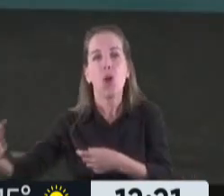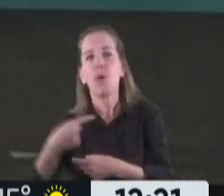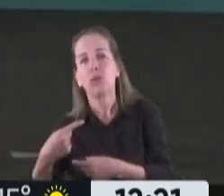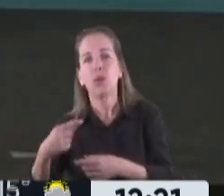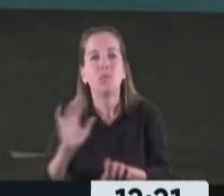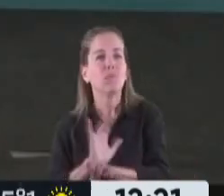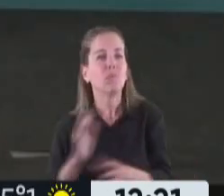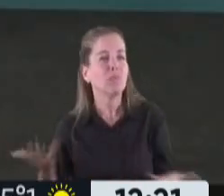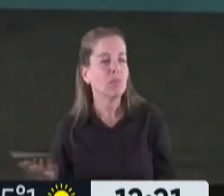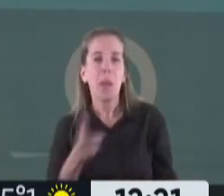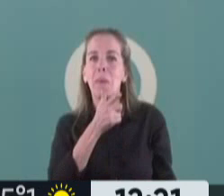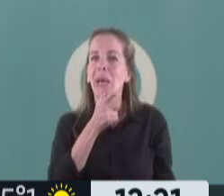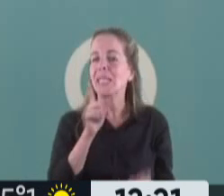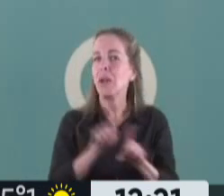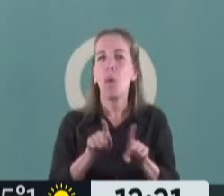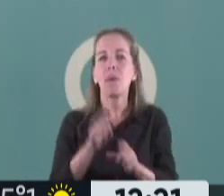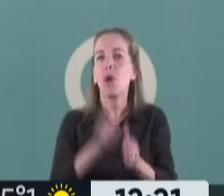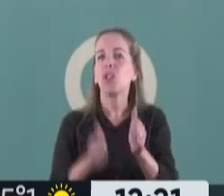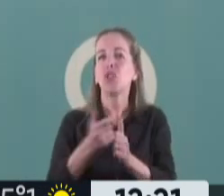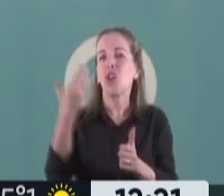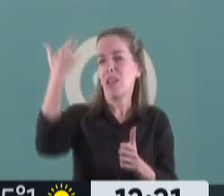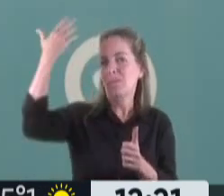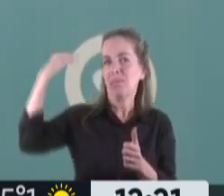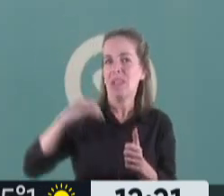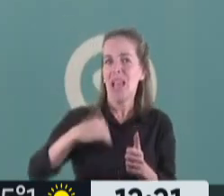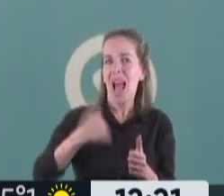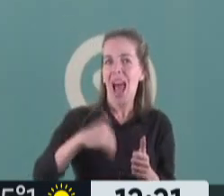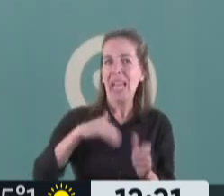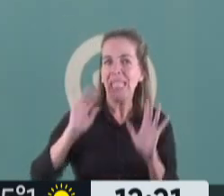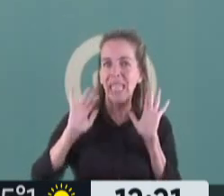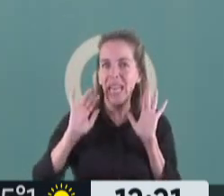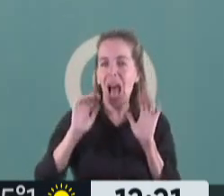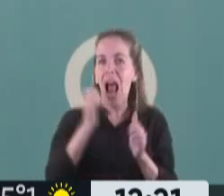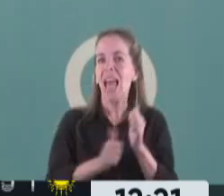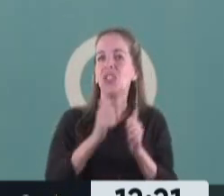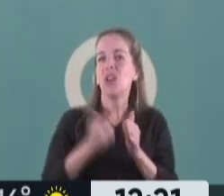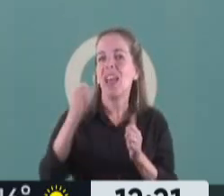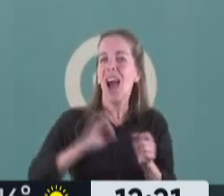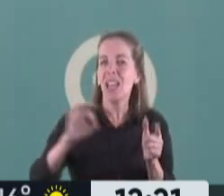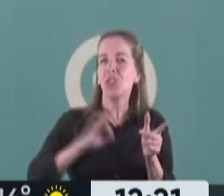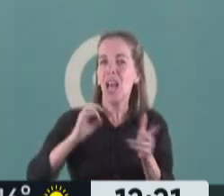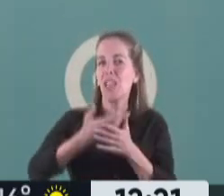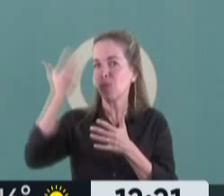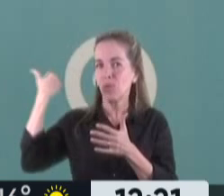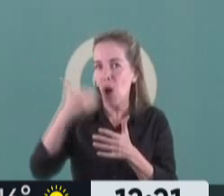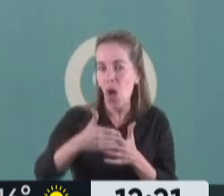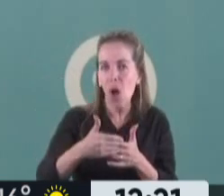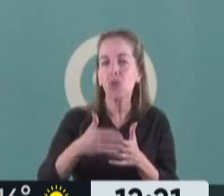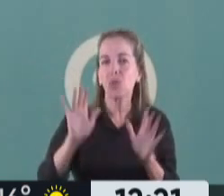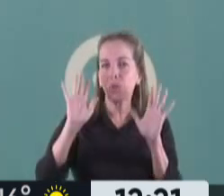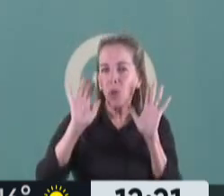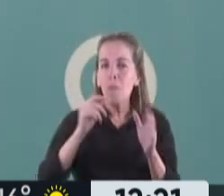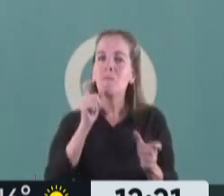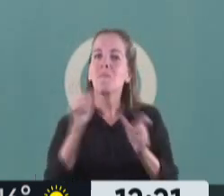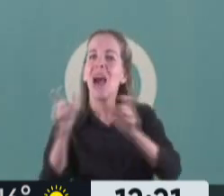A mí me parece que con la historia de nuestro país y la historia de generaciones de argentinos, palabras como